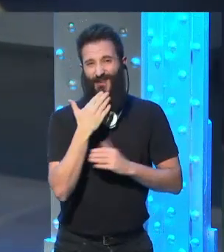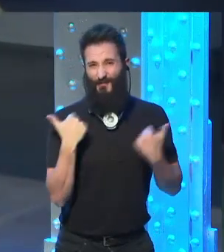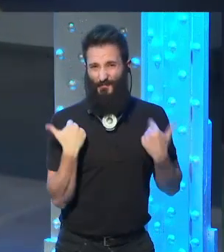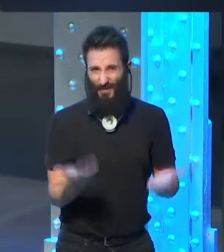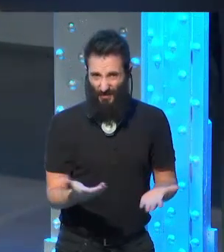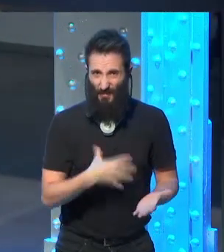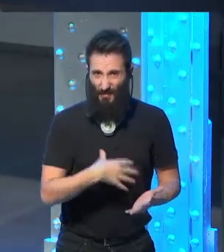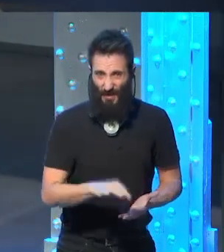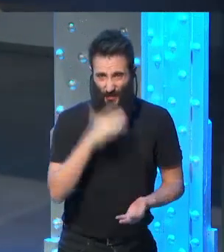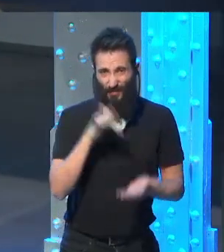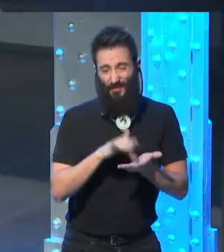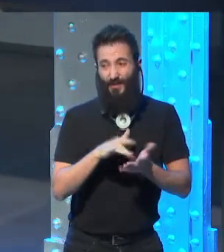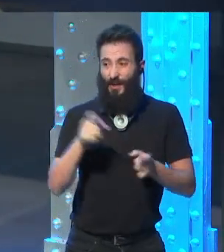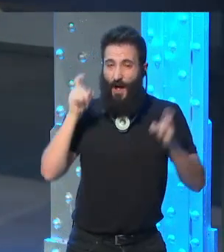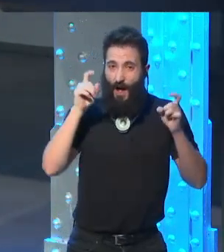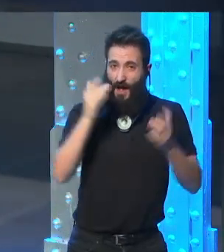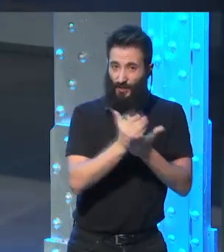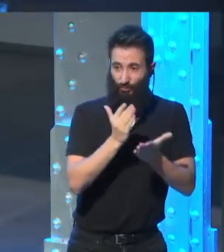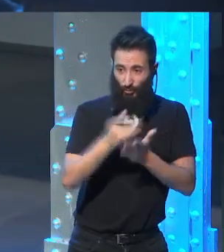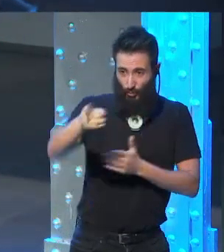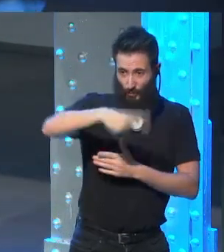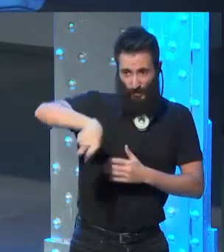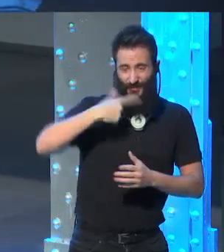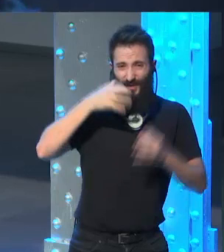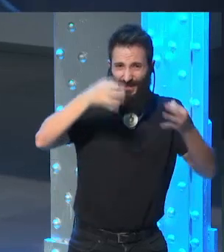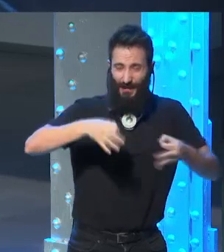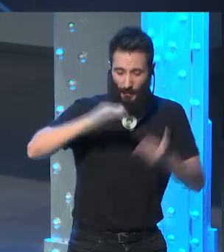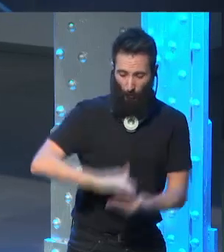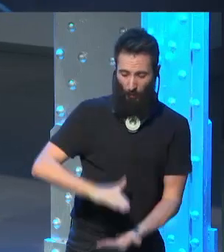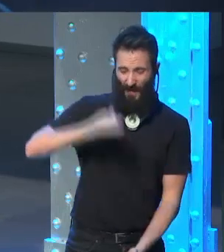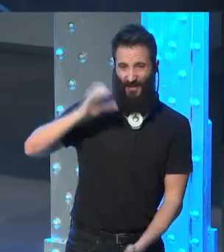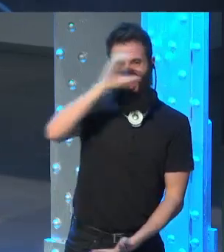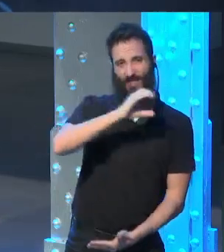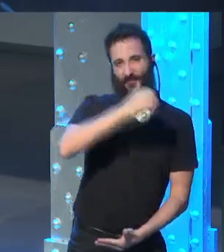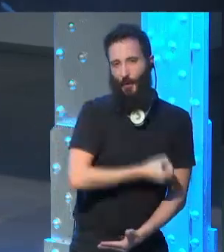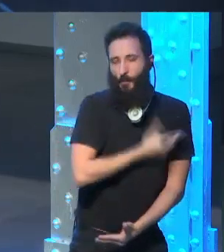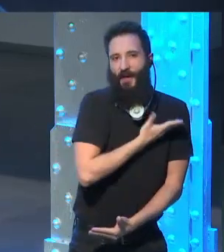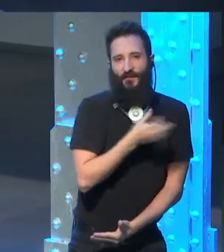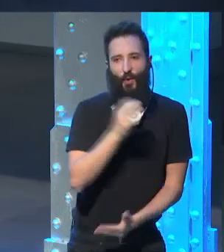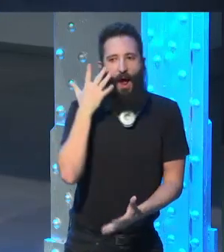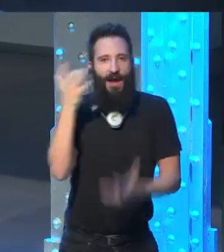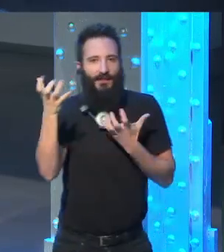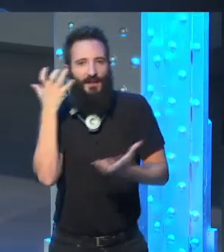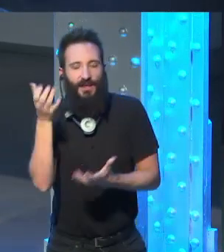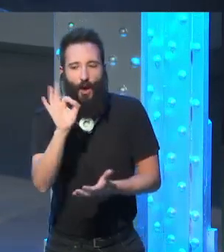durante nuestros estudios. ¿Vosotros quisisteis ser siempre científicos o quisisteis ser siempre artistas? ¿Dudabais? ¿Cómo